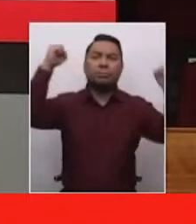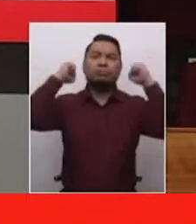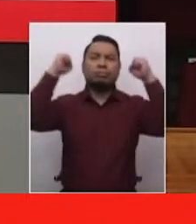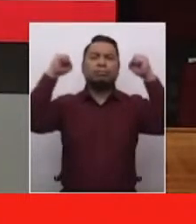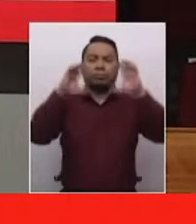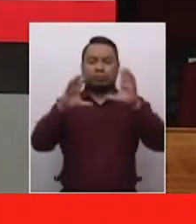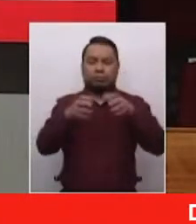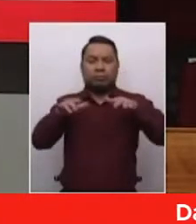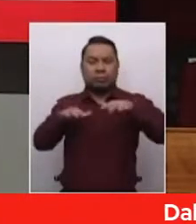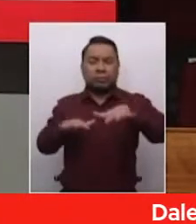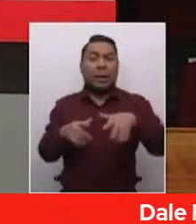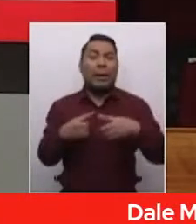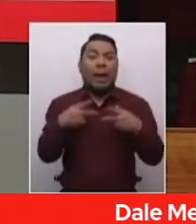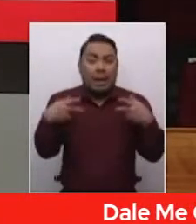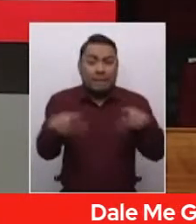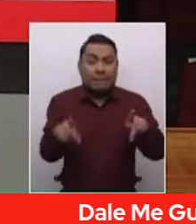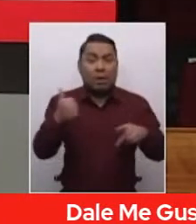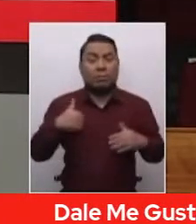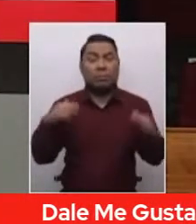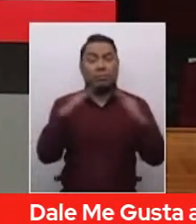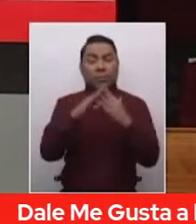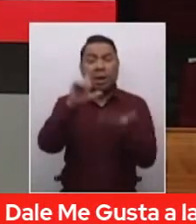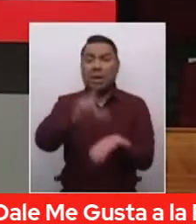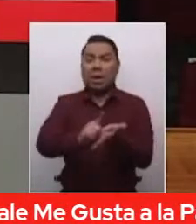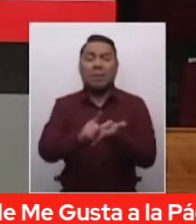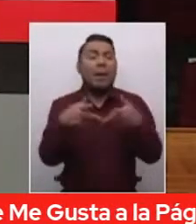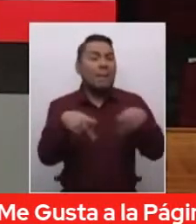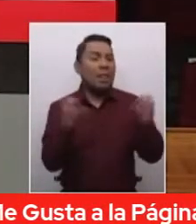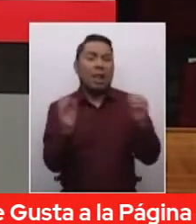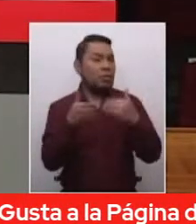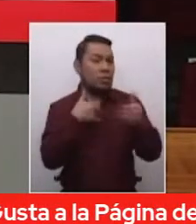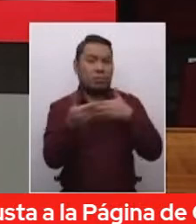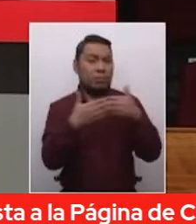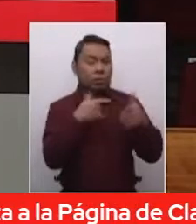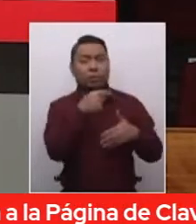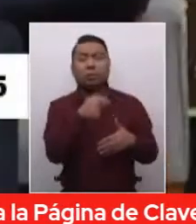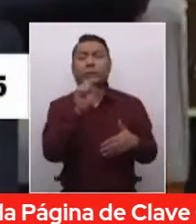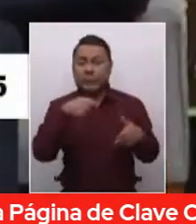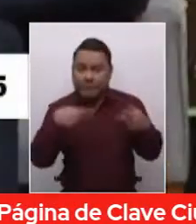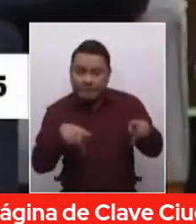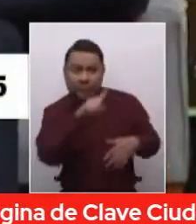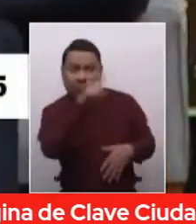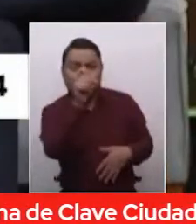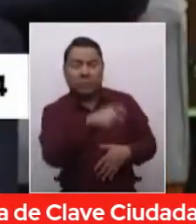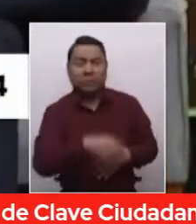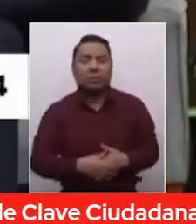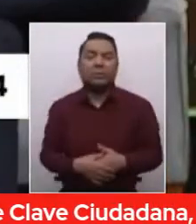sociales sin la autorización de la Municipalidad Metropolitana de Lima?